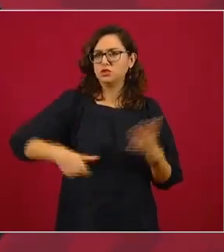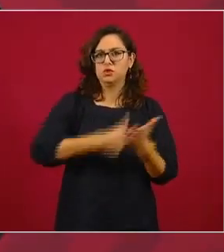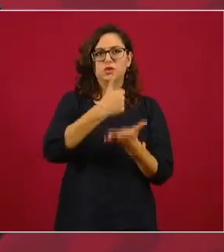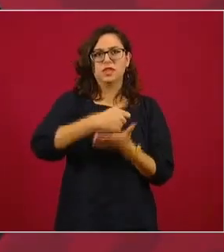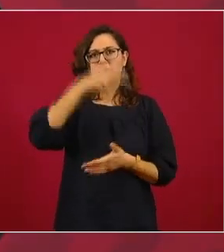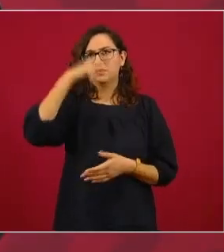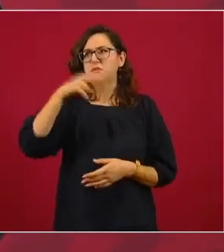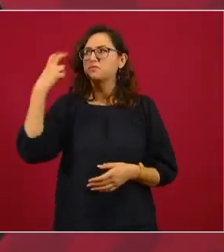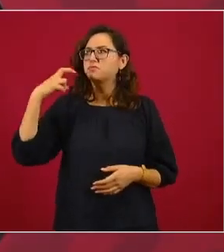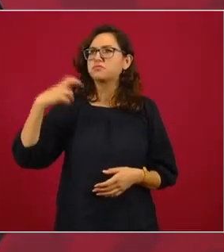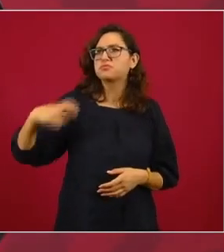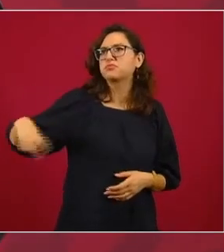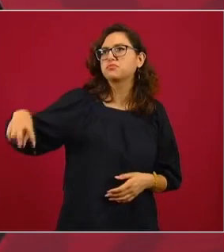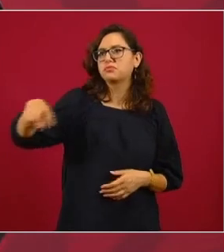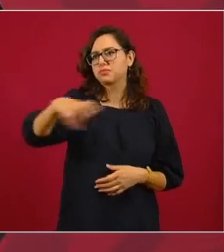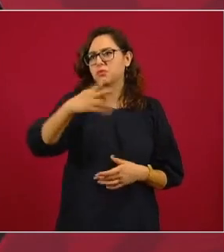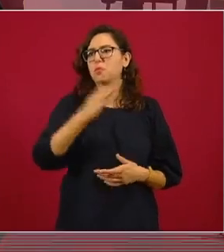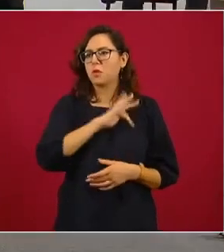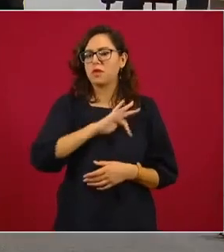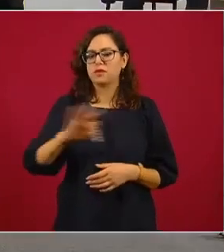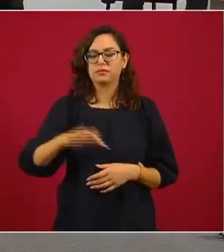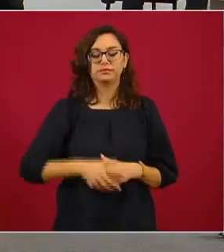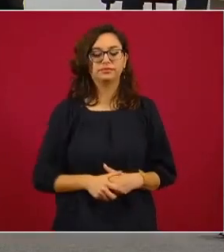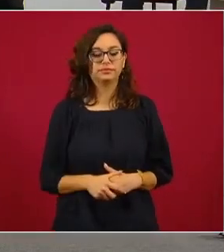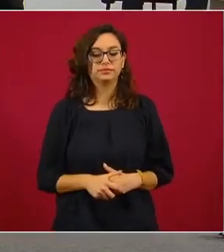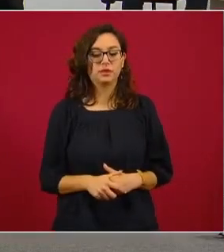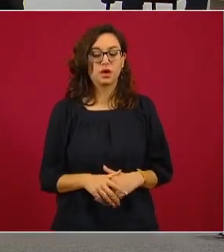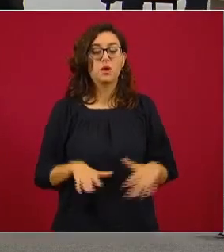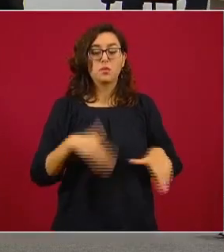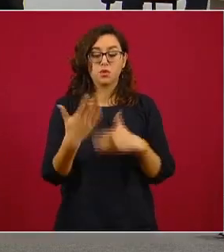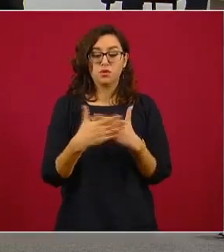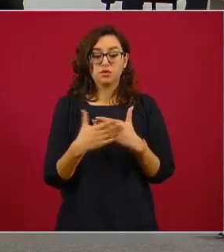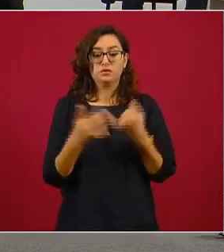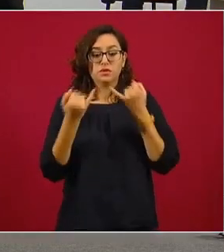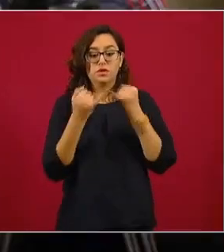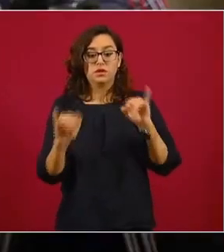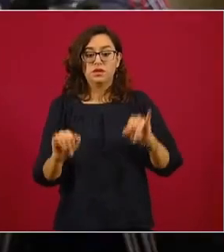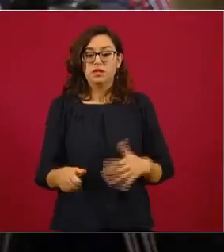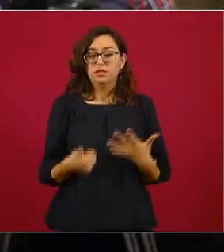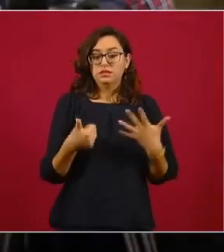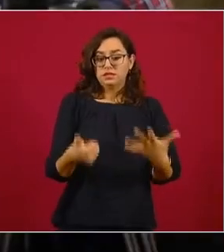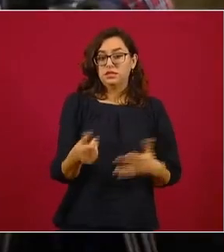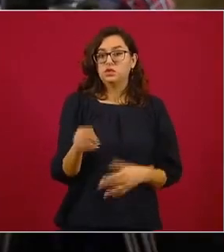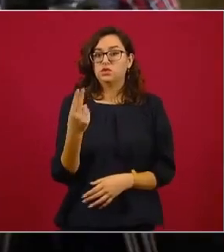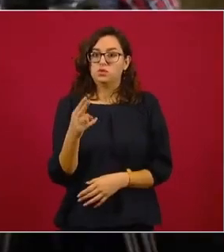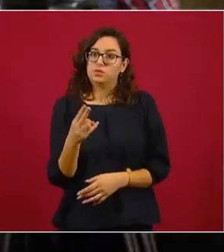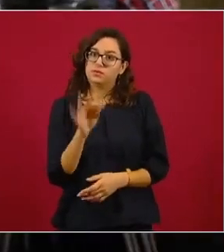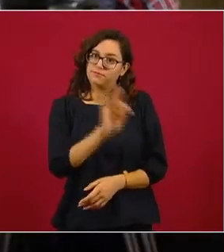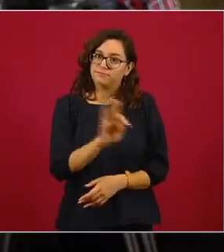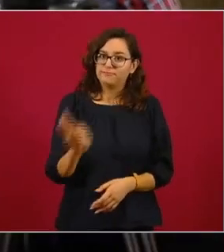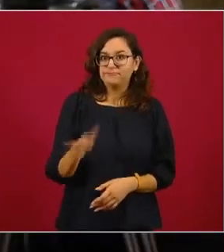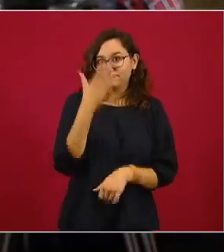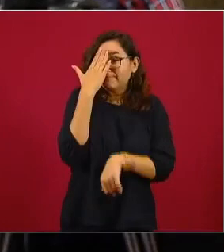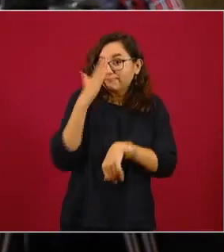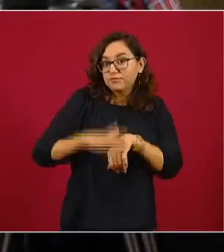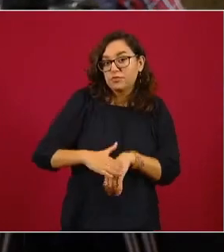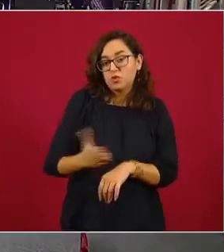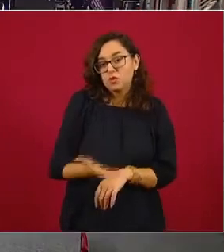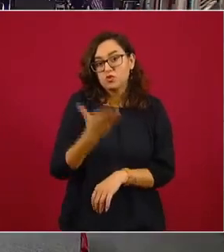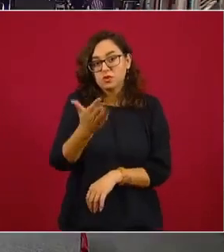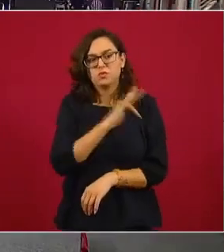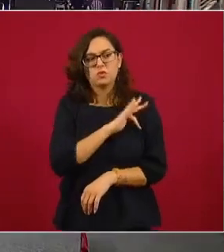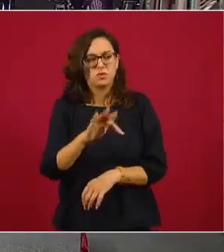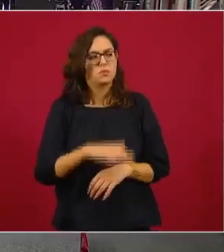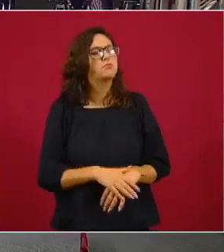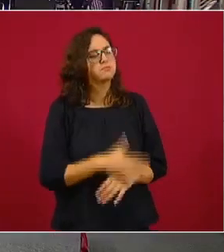Claro. La inauguración de este espacio va a ser el 6 de noviembre, para que lo contemple si es bueno, que está en sus posibilidades. En